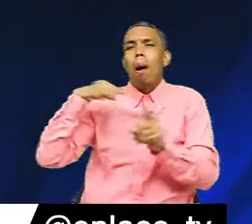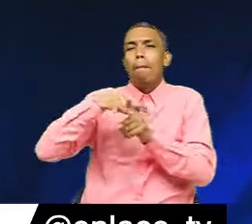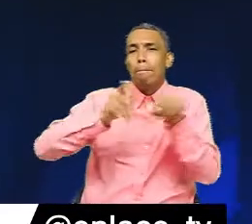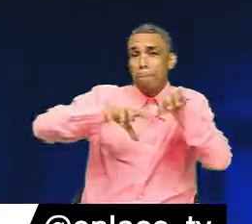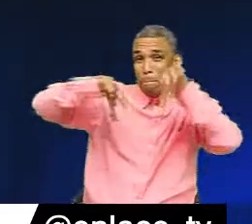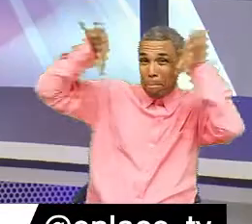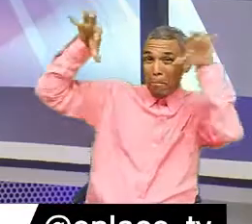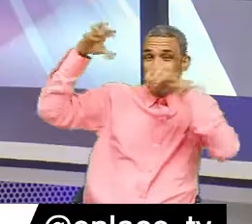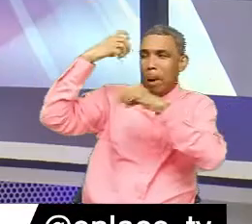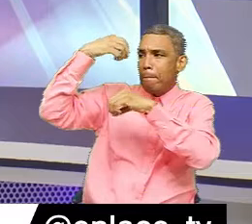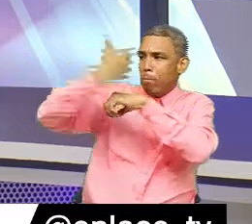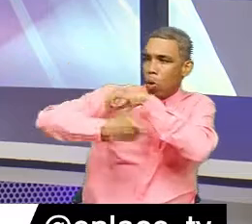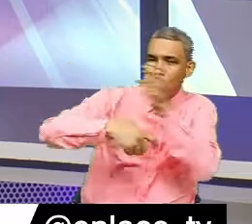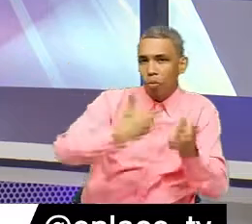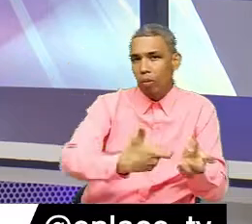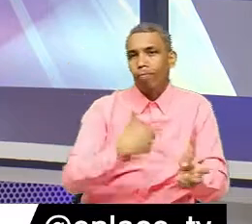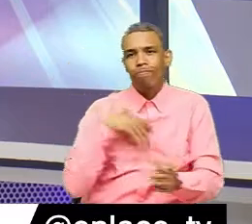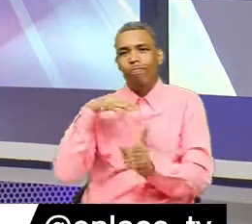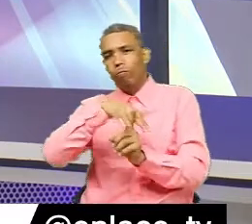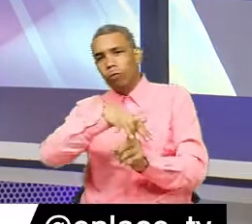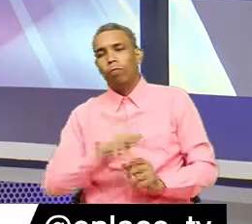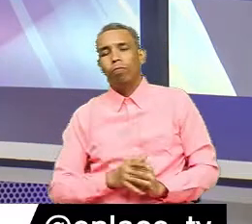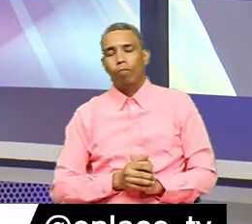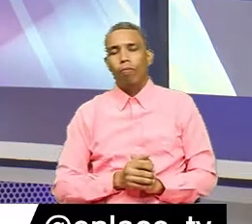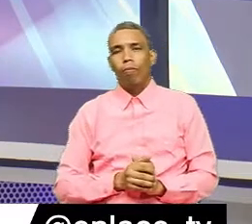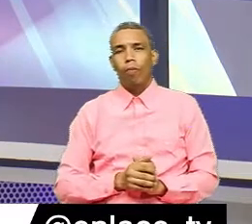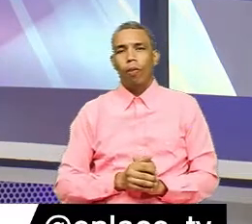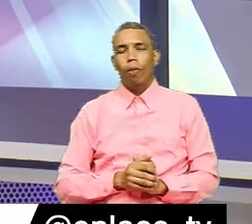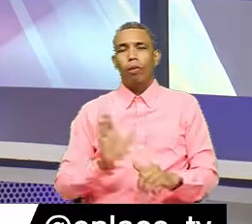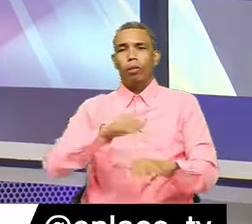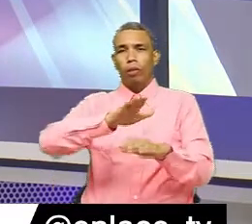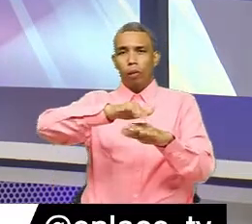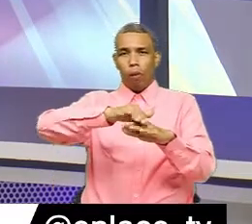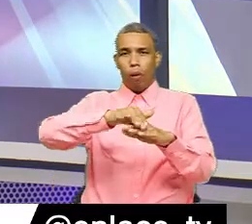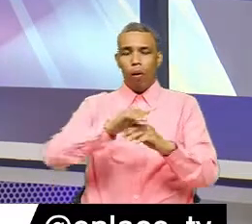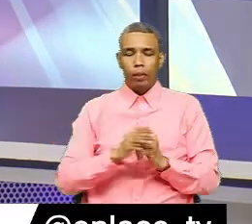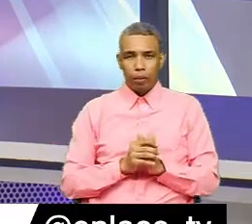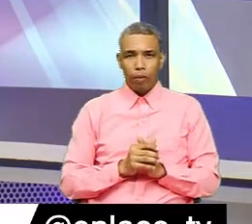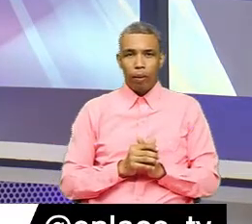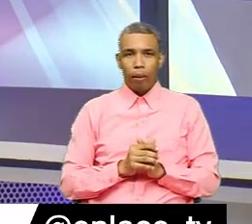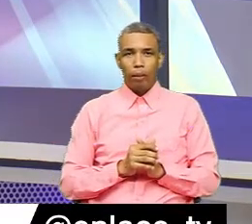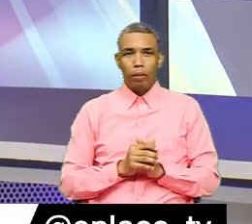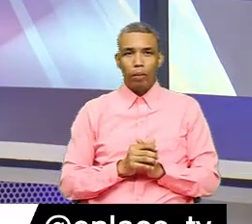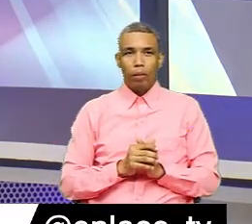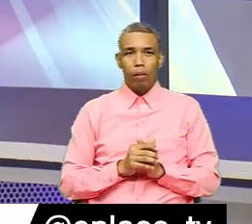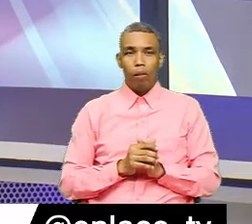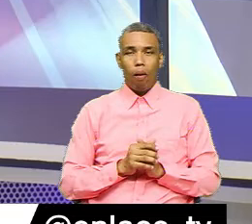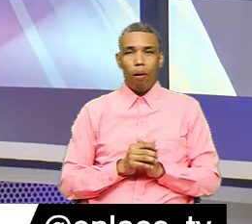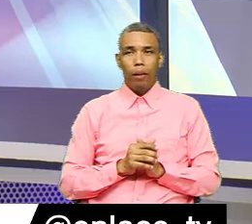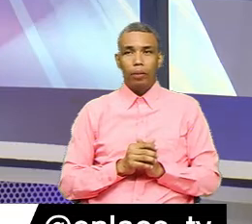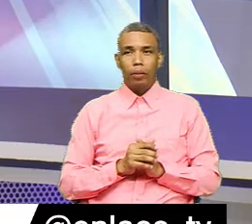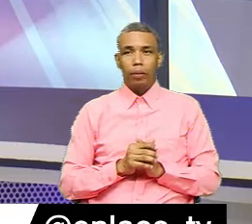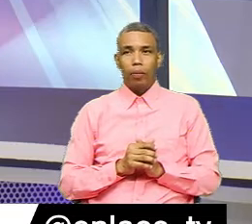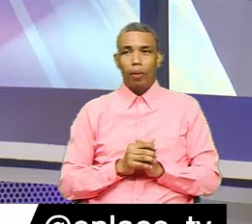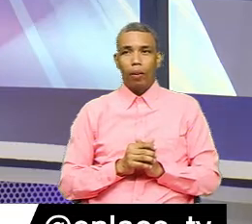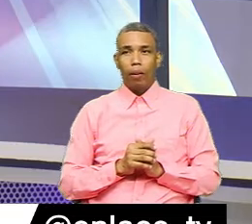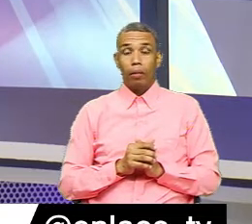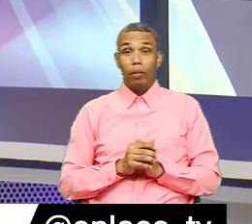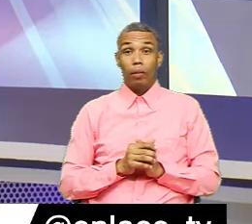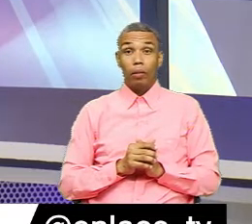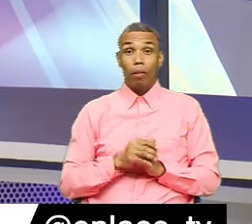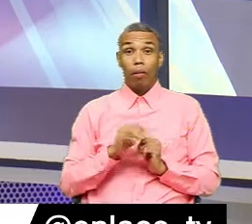heridos. Y a propósito de esta emergencia, hace pocos minutos se conoció que 2 personas quedaron sepultadas tras un nuevo deslizamiento.